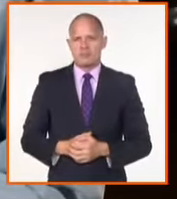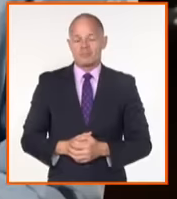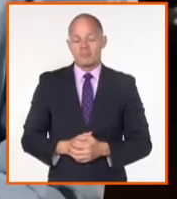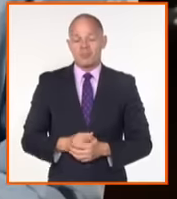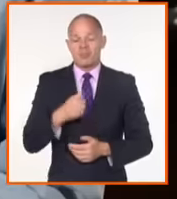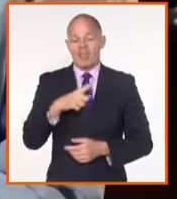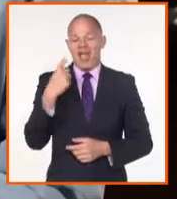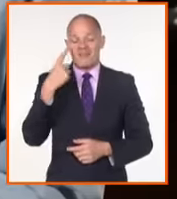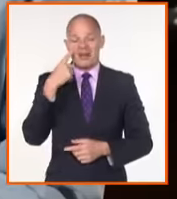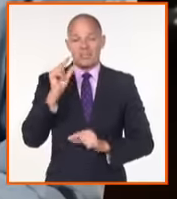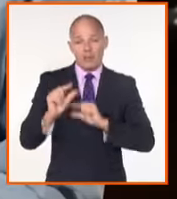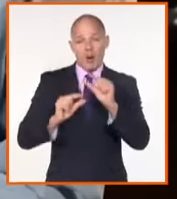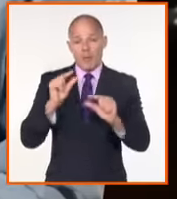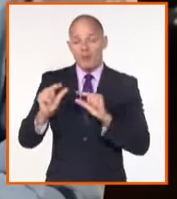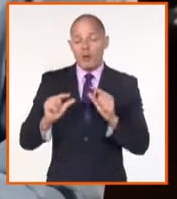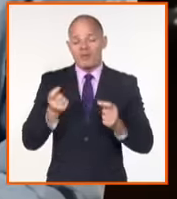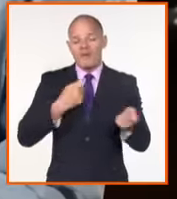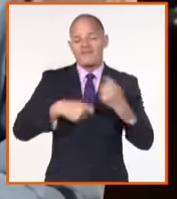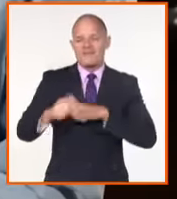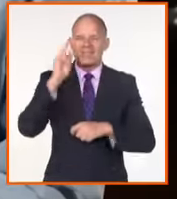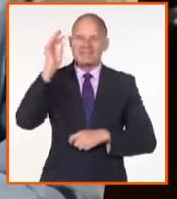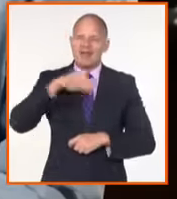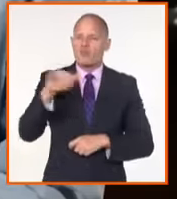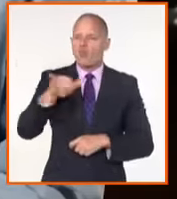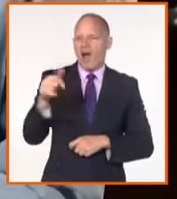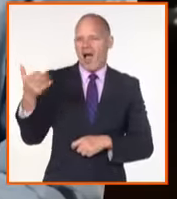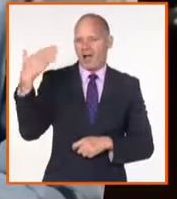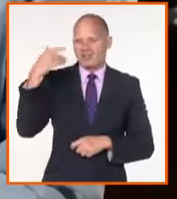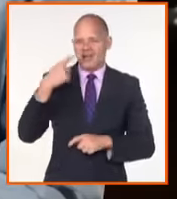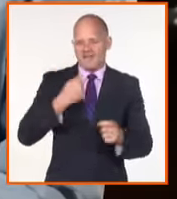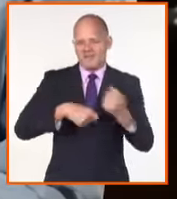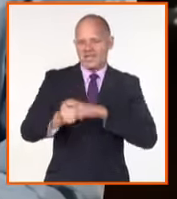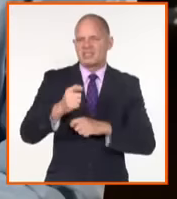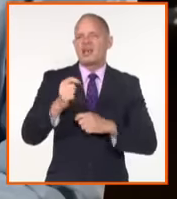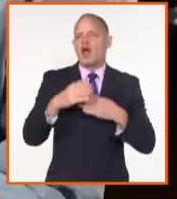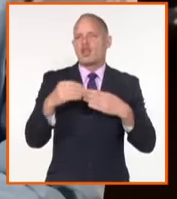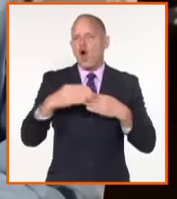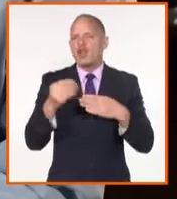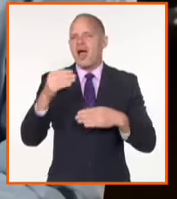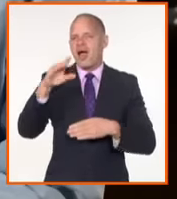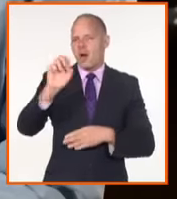Hemos también hecho análisis de cómo enfrentar